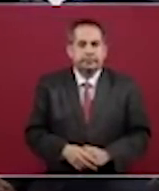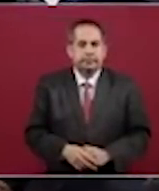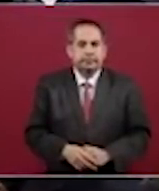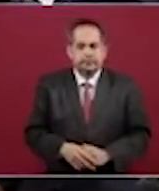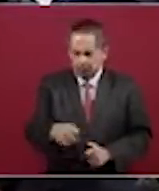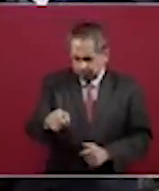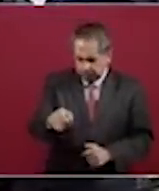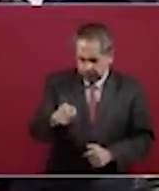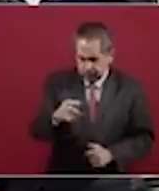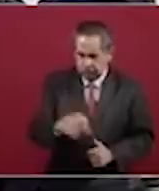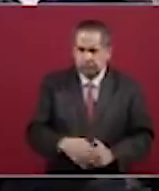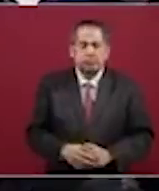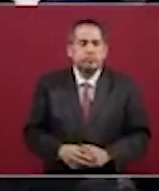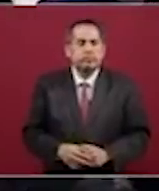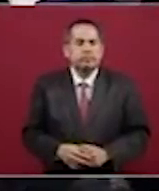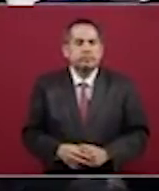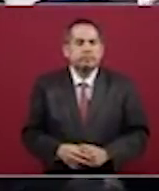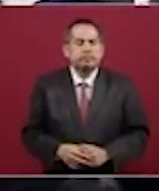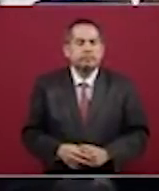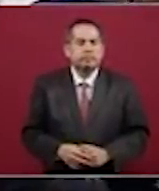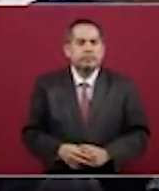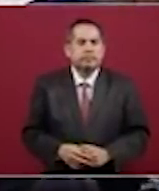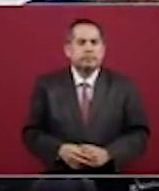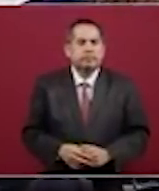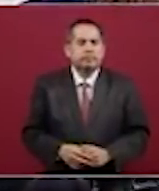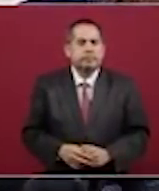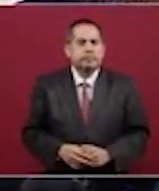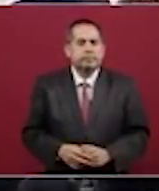Sí, tú. Presidente,